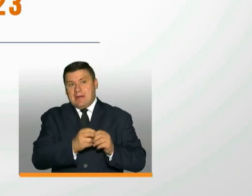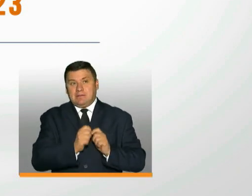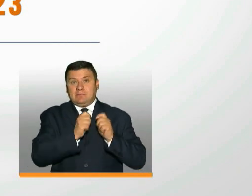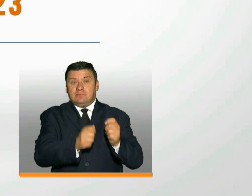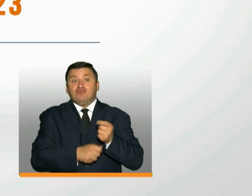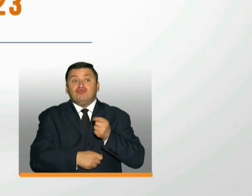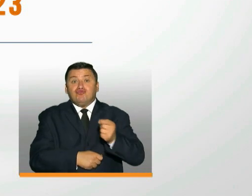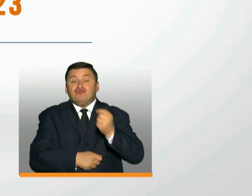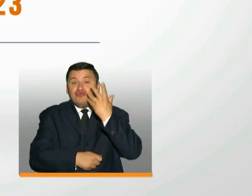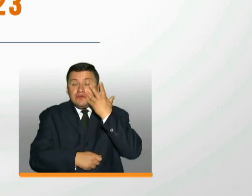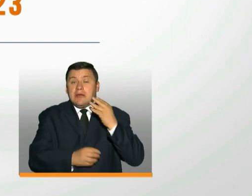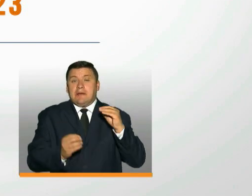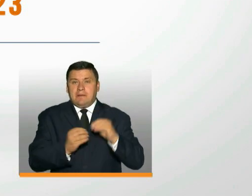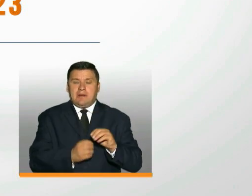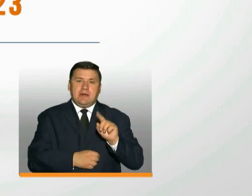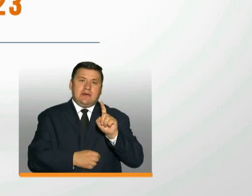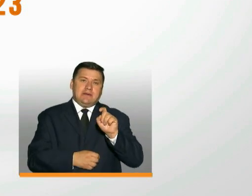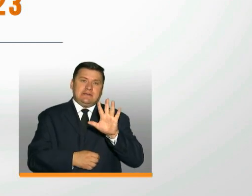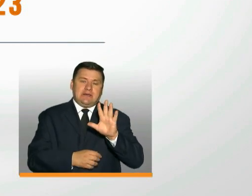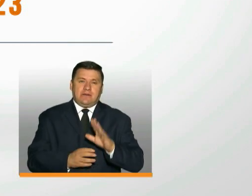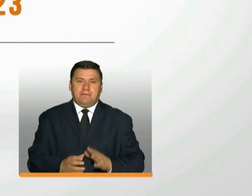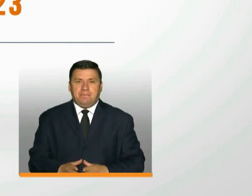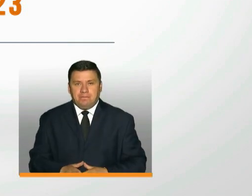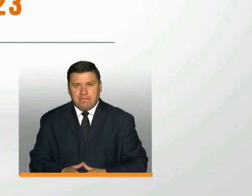en los próximos días hay 65.